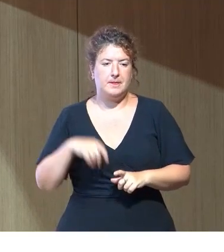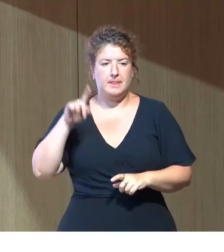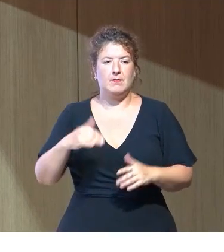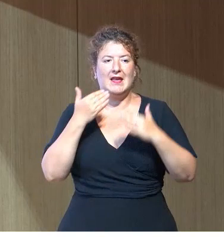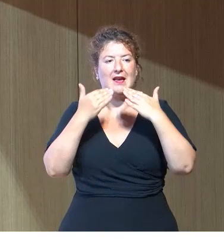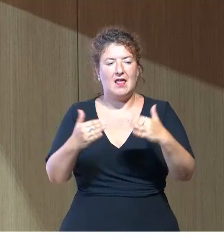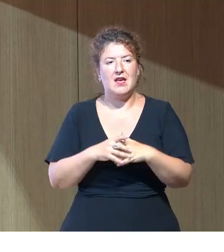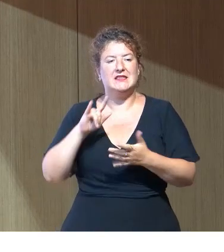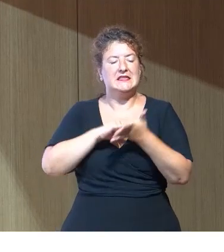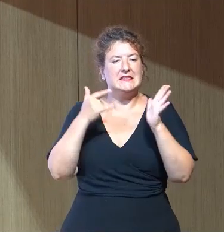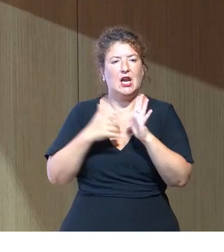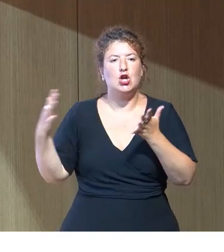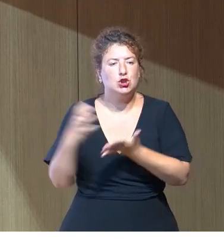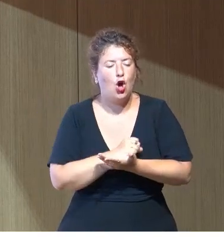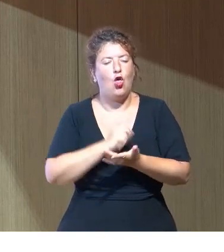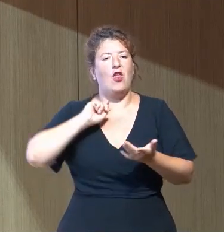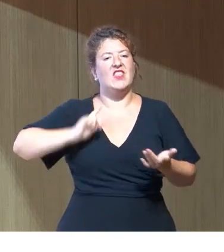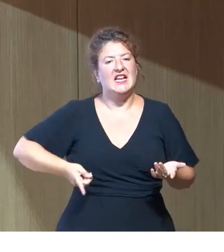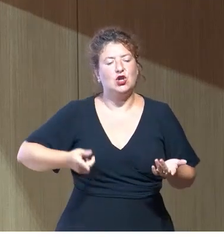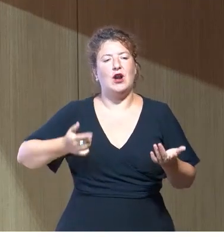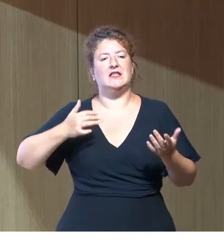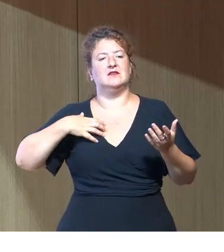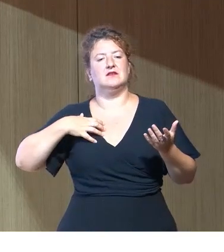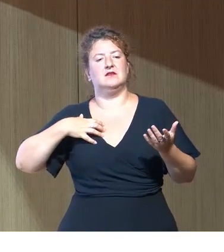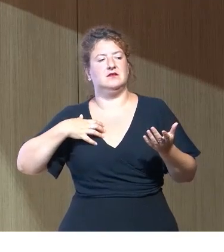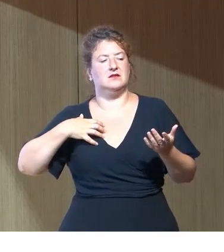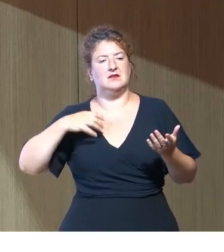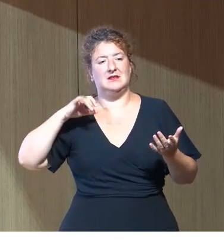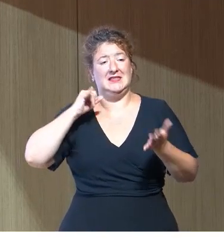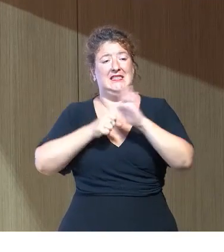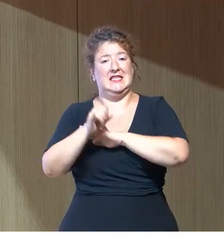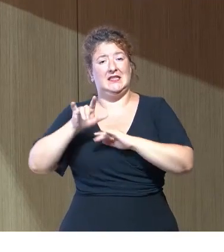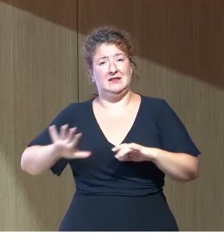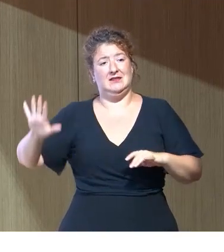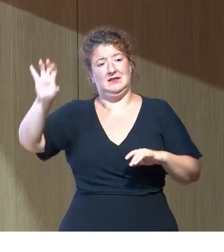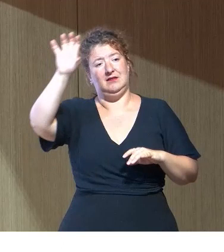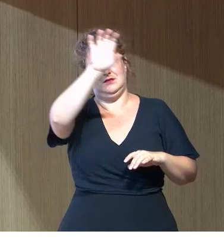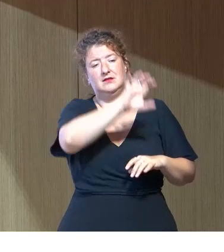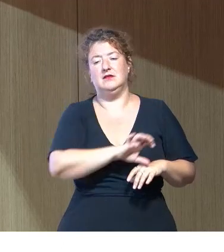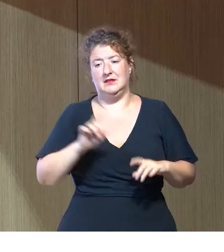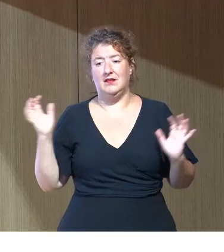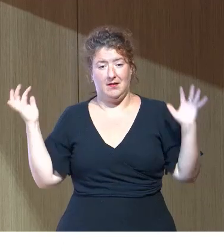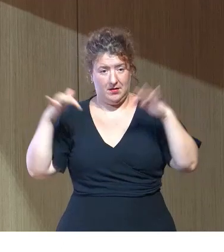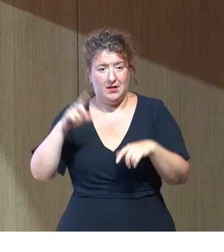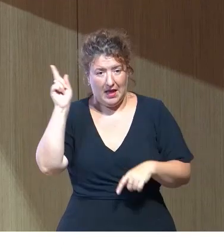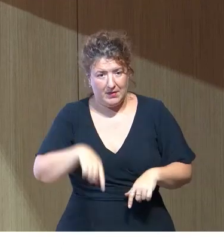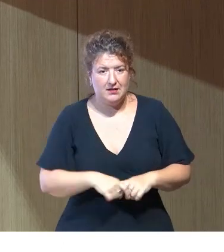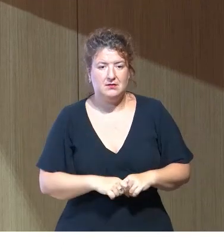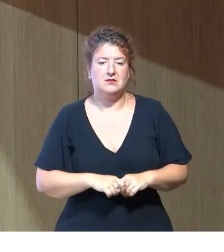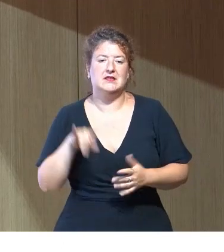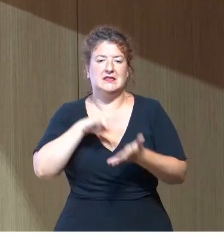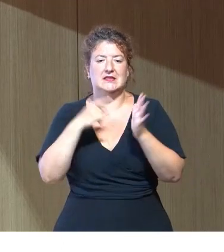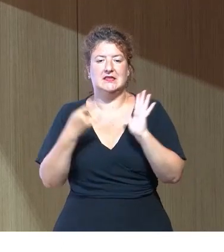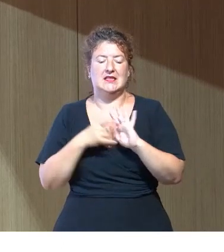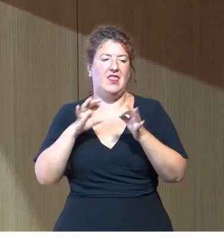gracias a todos los técnicos directores y directoras de insertan territorio también que están aquí que nos acompañan que son los técnicos